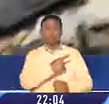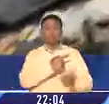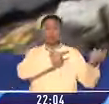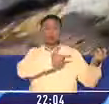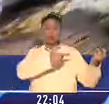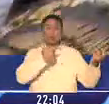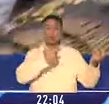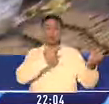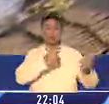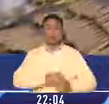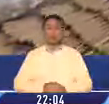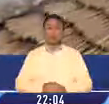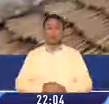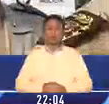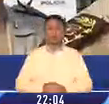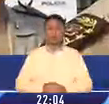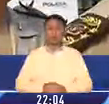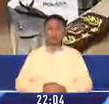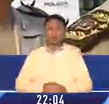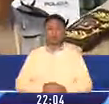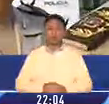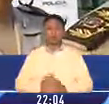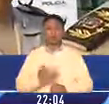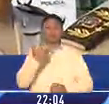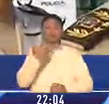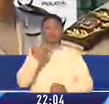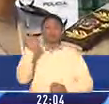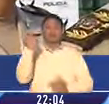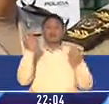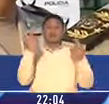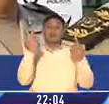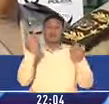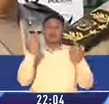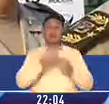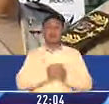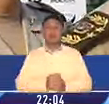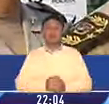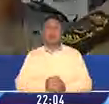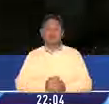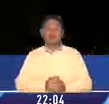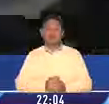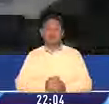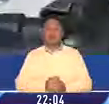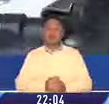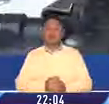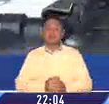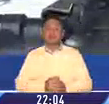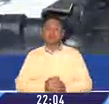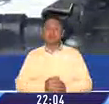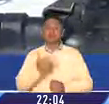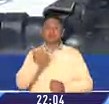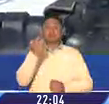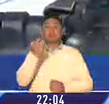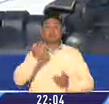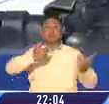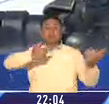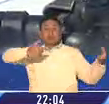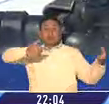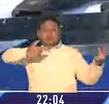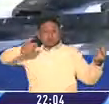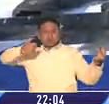sus armas. 13 armas cortas, es decir, entre pistolas y revólveres. Tenemos 13 armas largas,